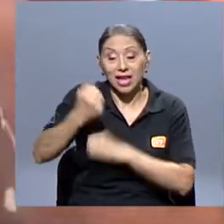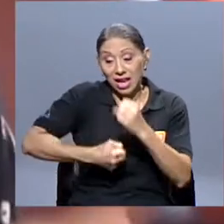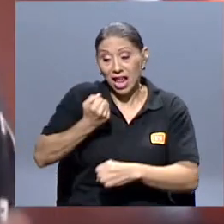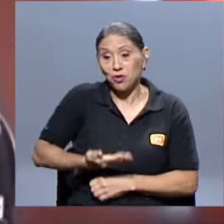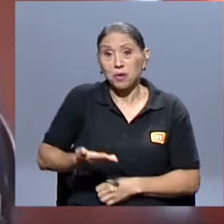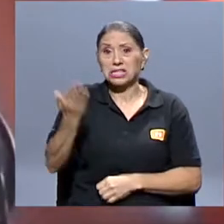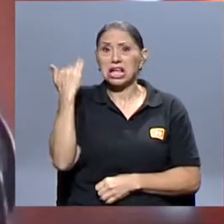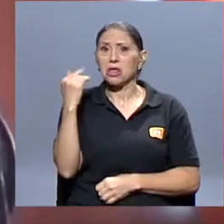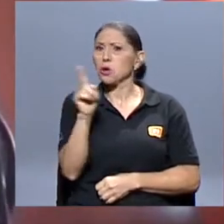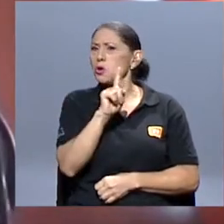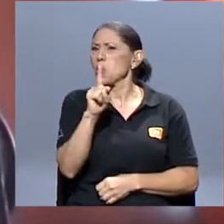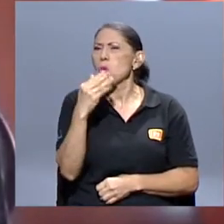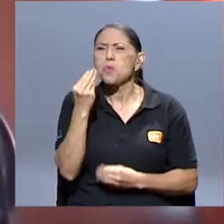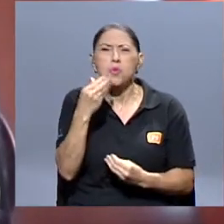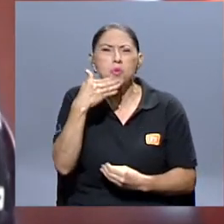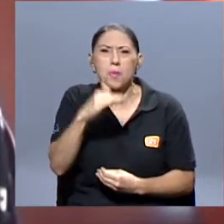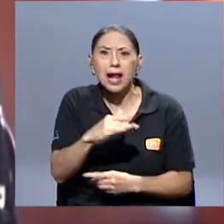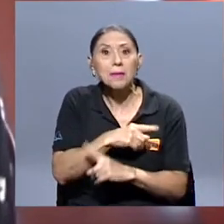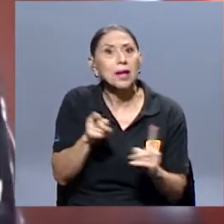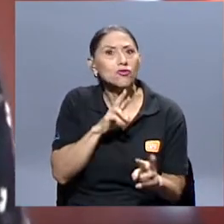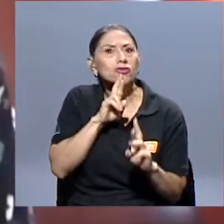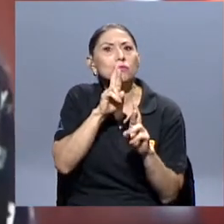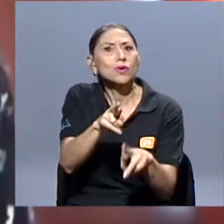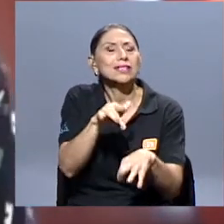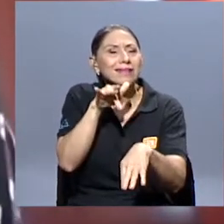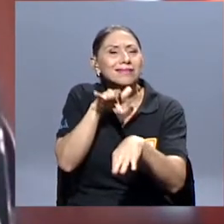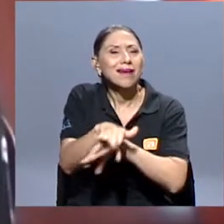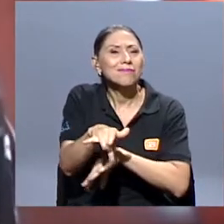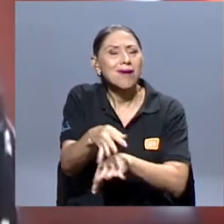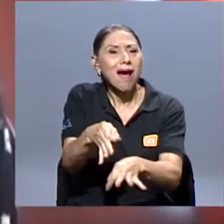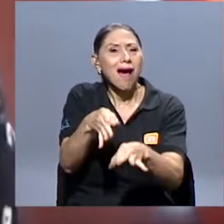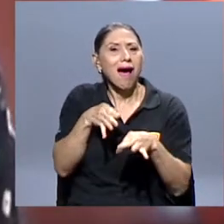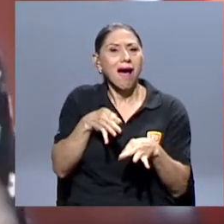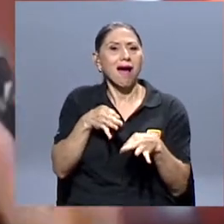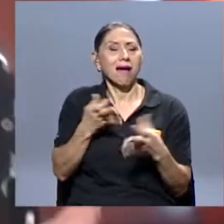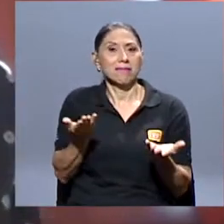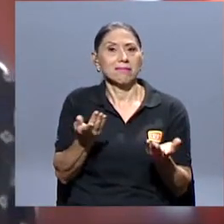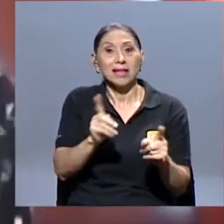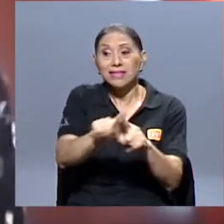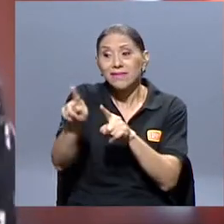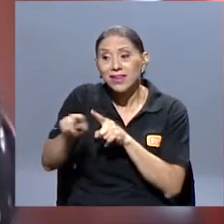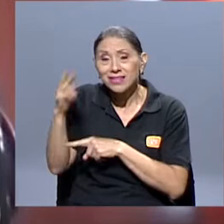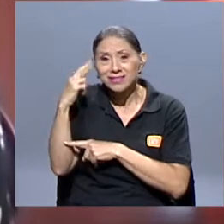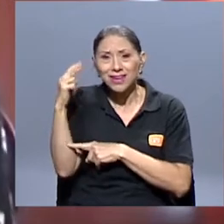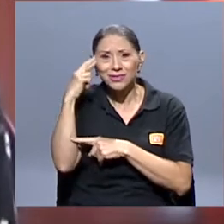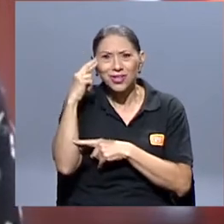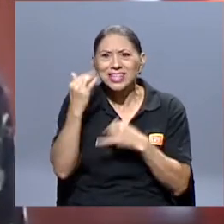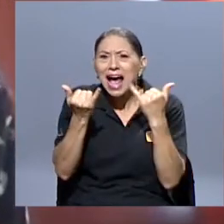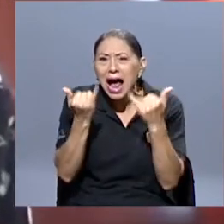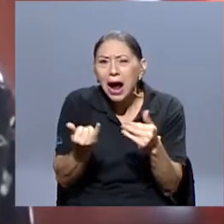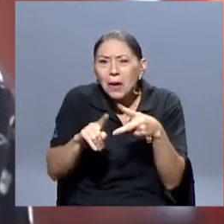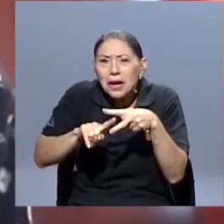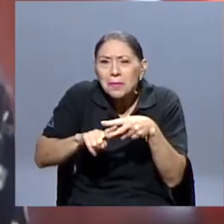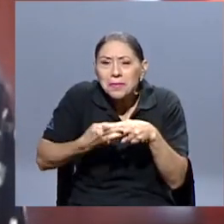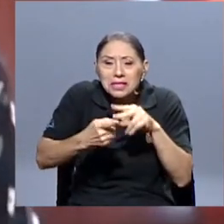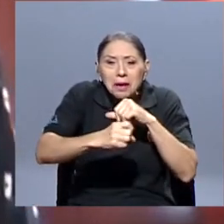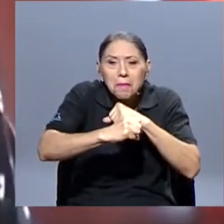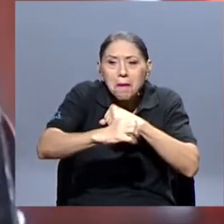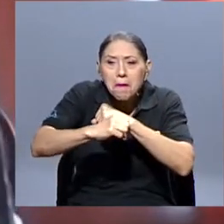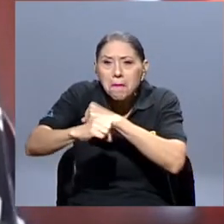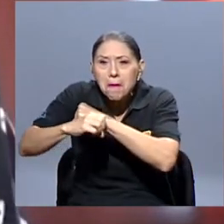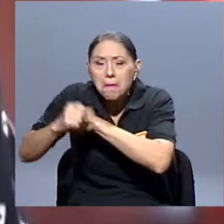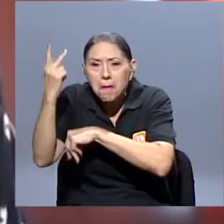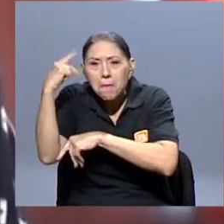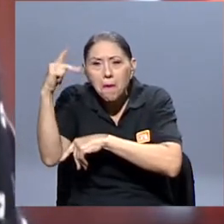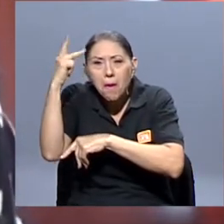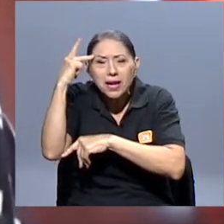y reaccionamos mucho más temprano. Probablemente hay varias razones, ¿verdad? La política se está empezando a involucrar en la toma de decisiones, lo